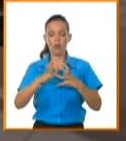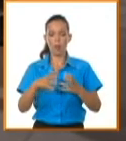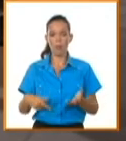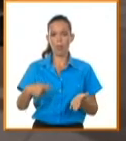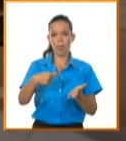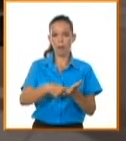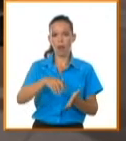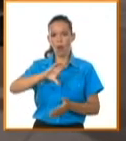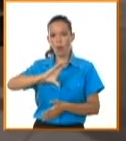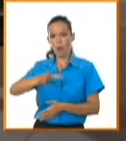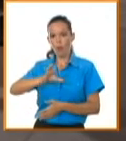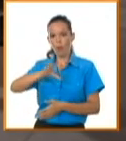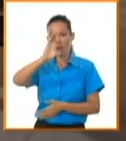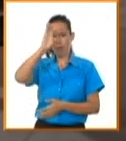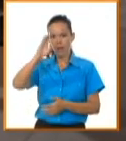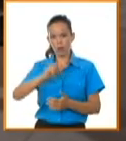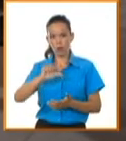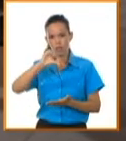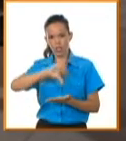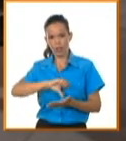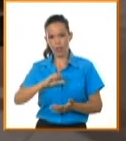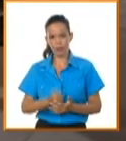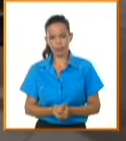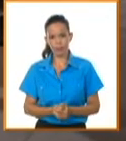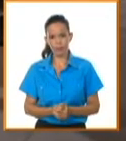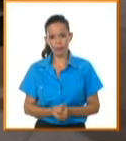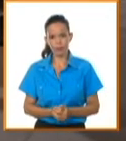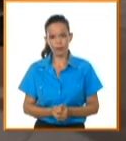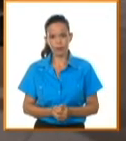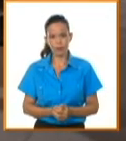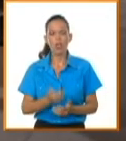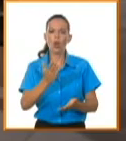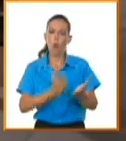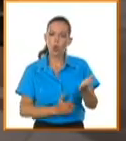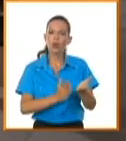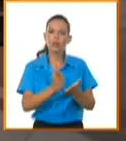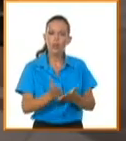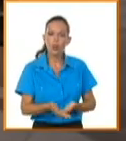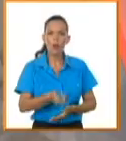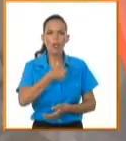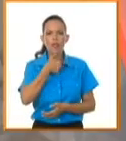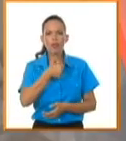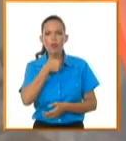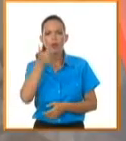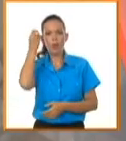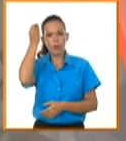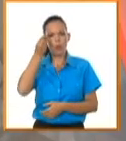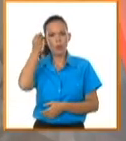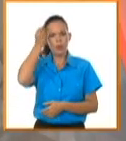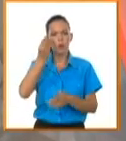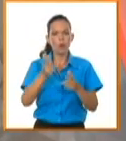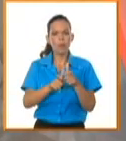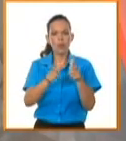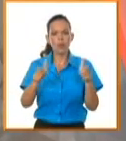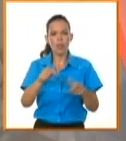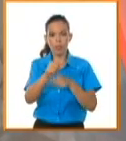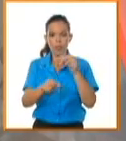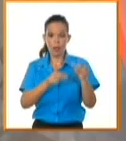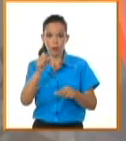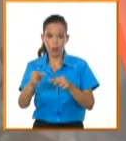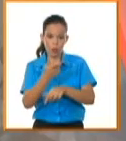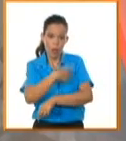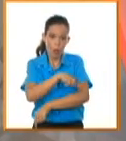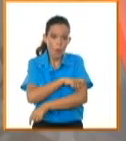de Cuba sigue siendo preocupación Julia Antonio de nuestros televidentes astronautas los Radio oyentes la población